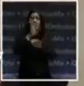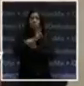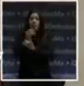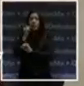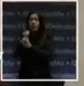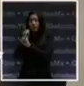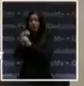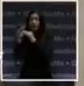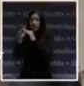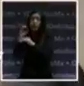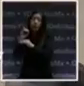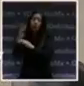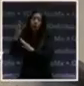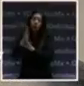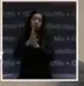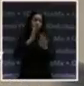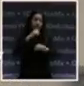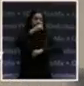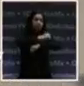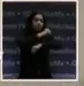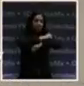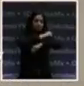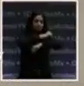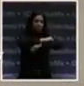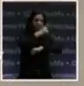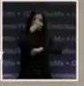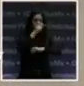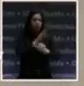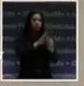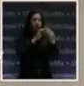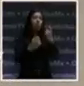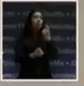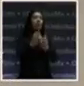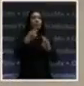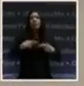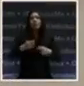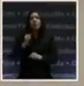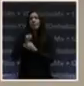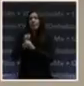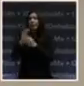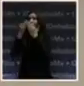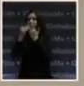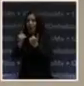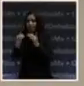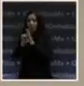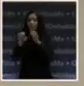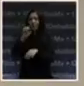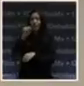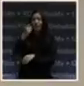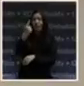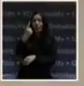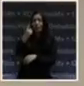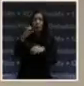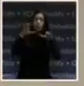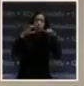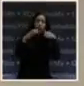internet o por ventanilla, porque hay muchas personas que no tienen acceso a internet, como en todas las 61 comunidades rurales